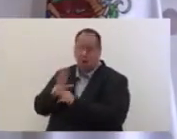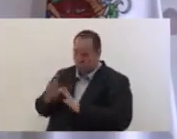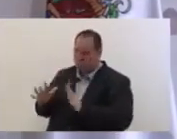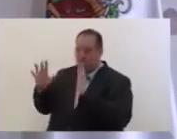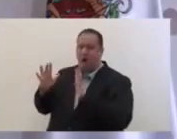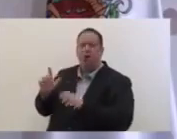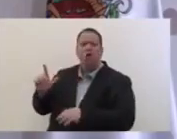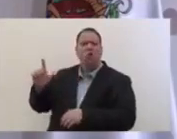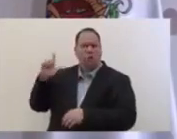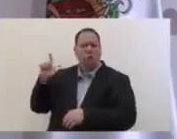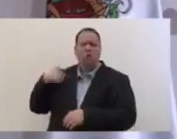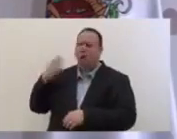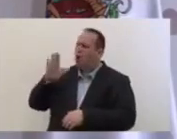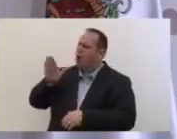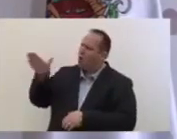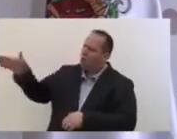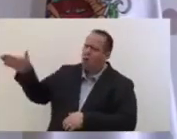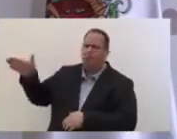lunes en la clínica,